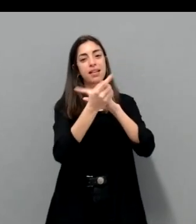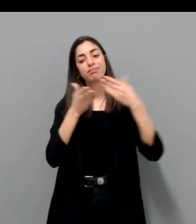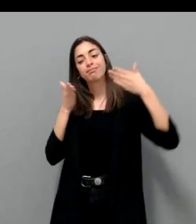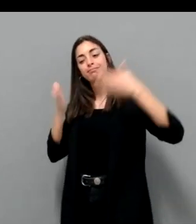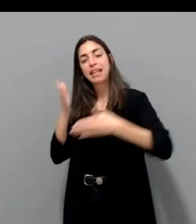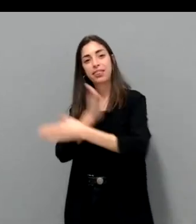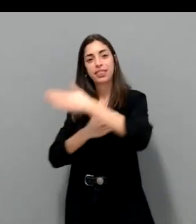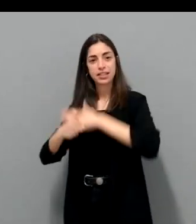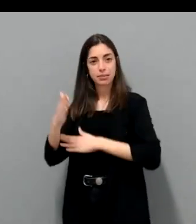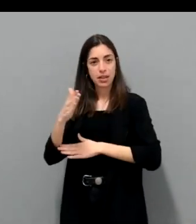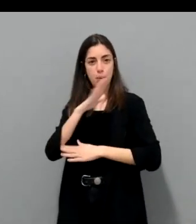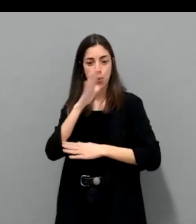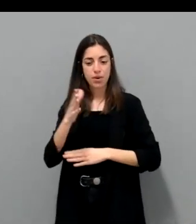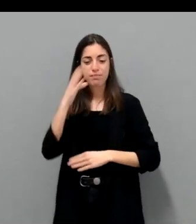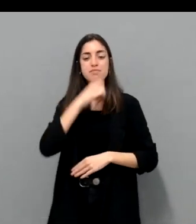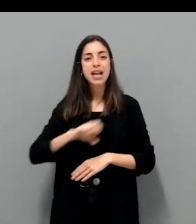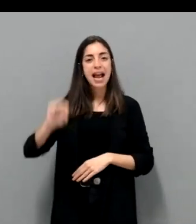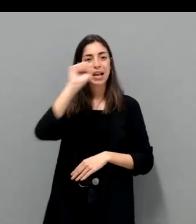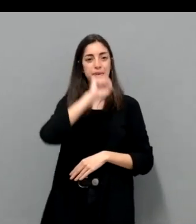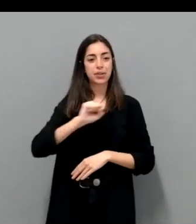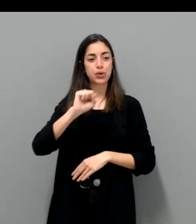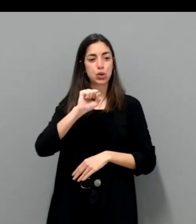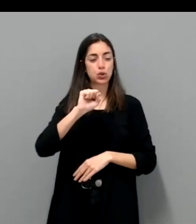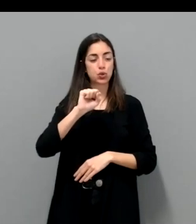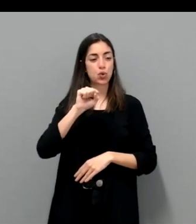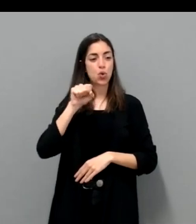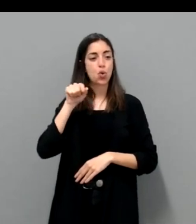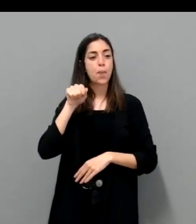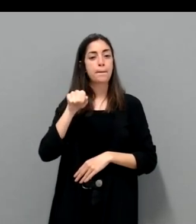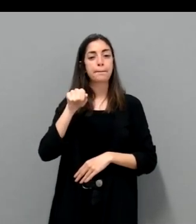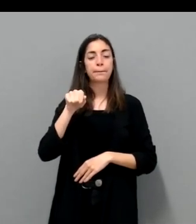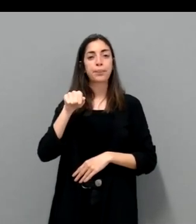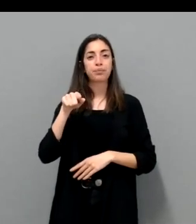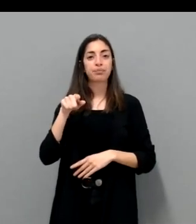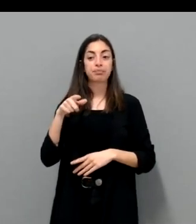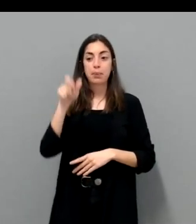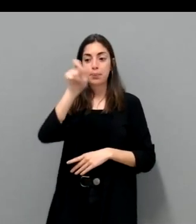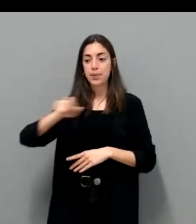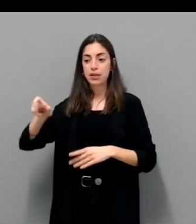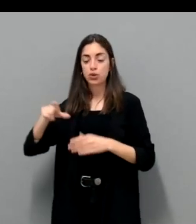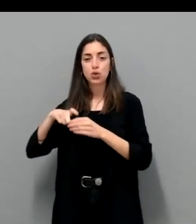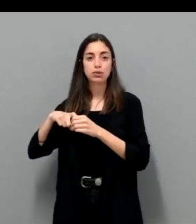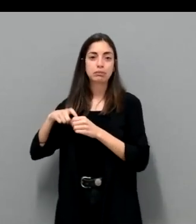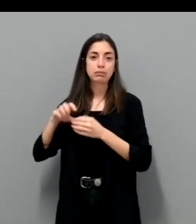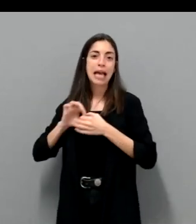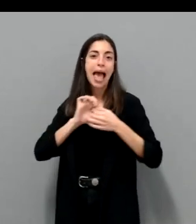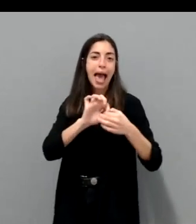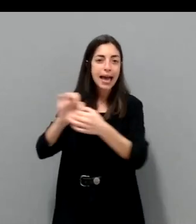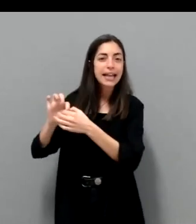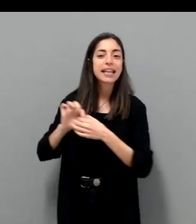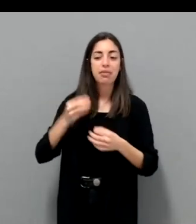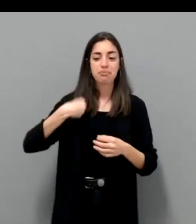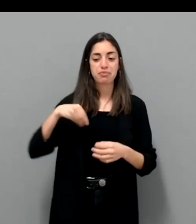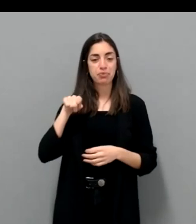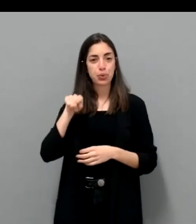Es maravilloso, de verdad, contar con personas aliadas como tú y acompañarnos